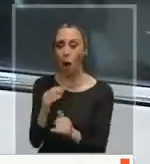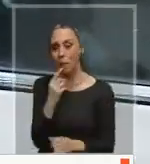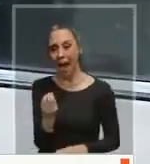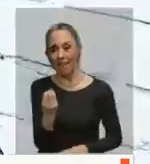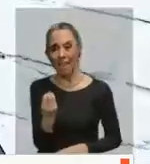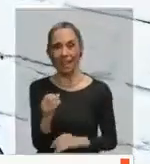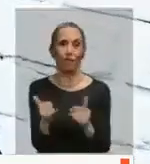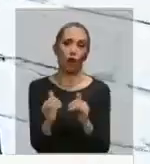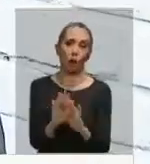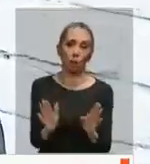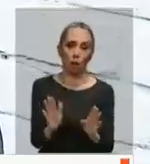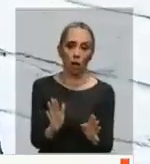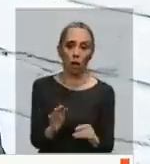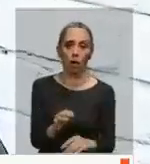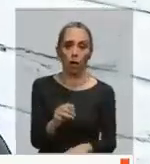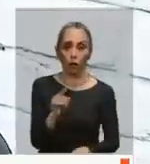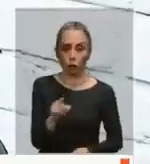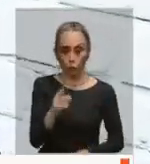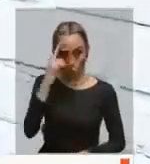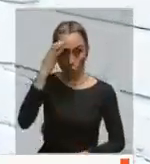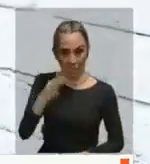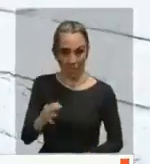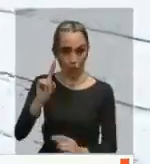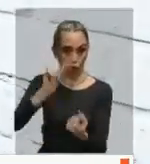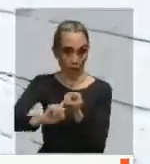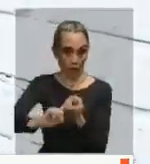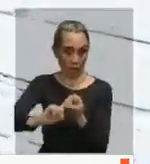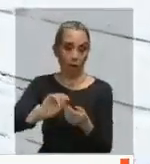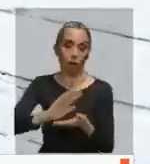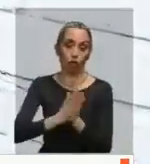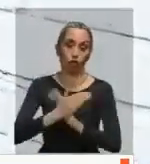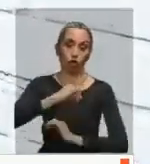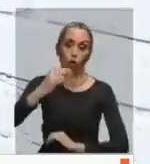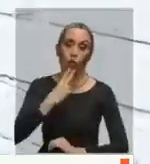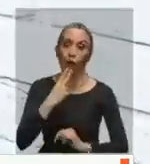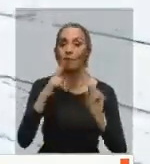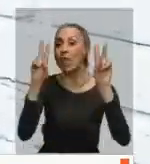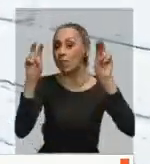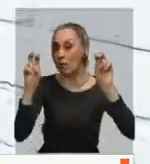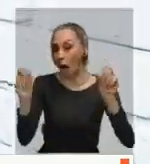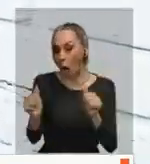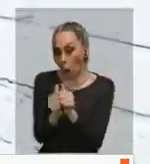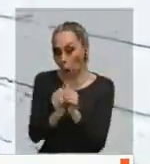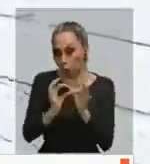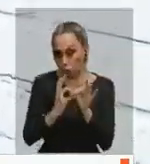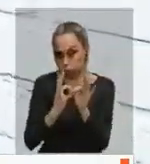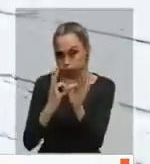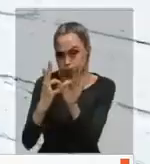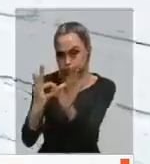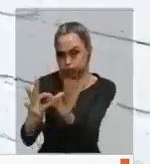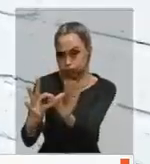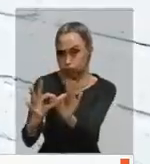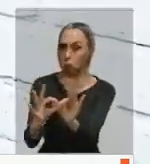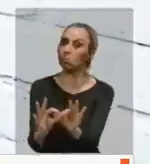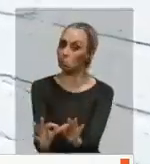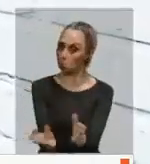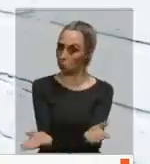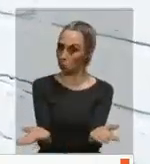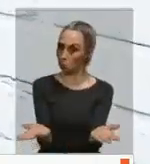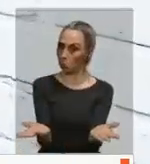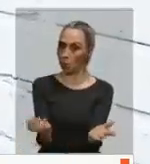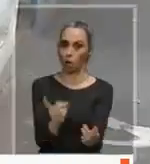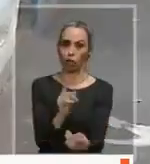nada más que eso. Cuando tomas esa decisión, que es para toda la vida, entre comillas, pues